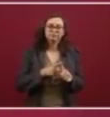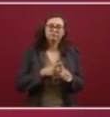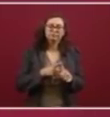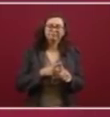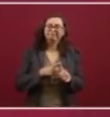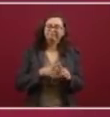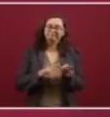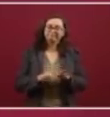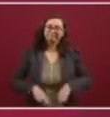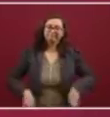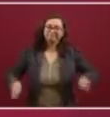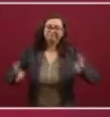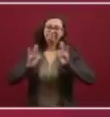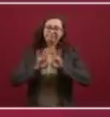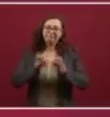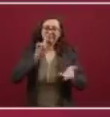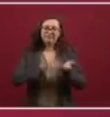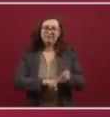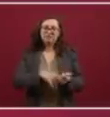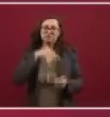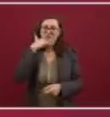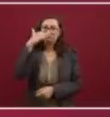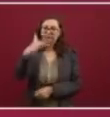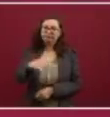desahogar el asunto jurídico.